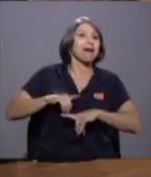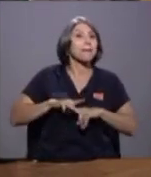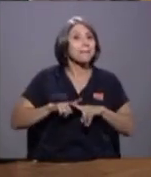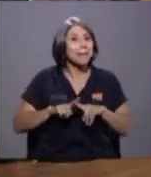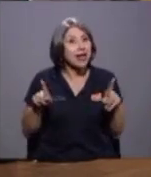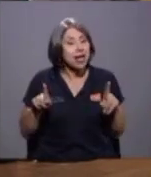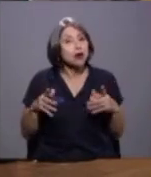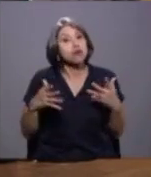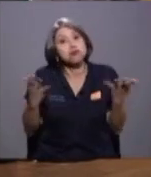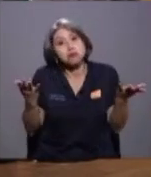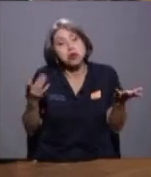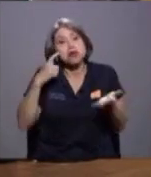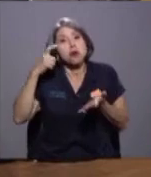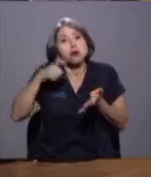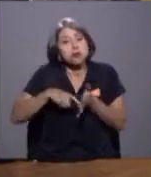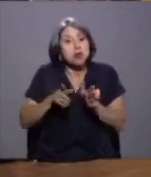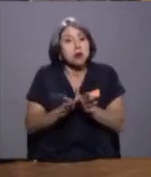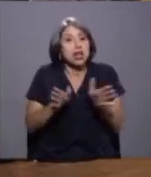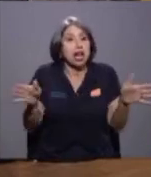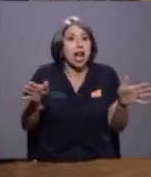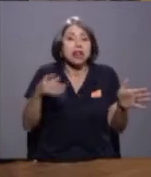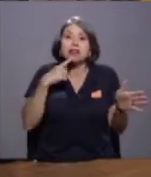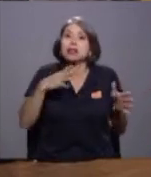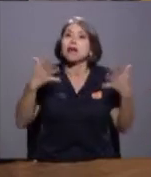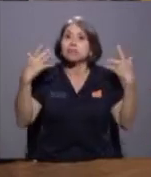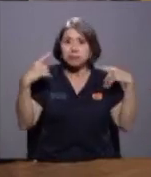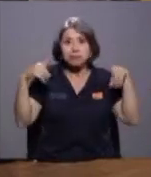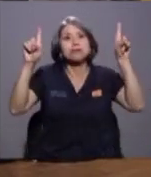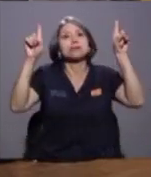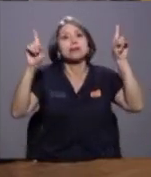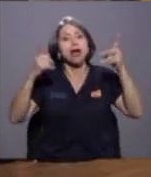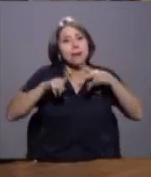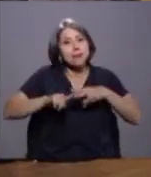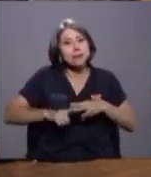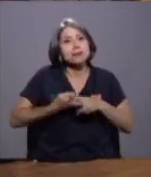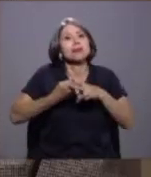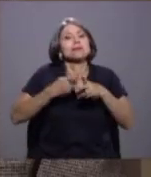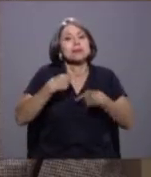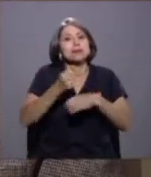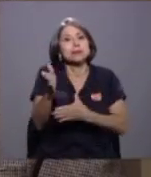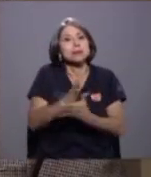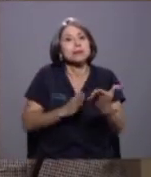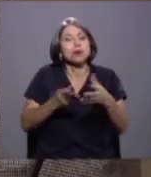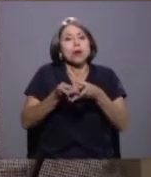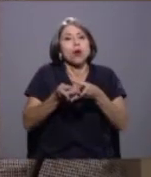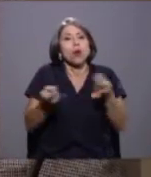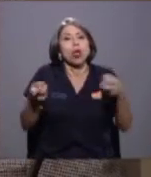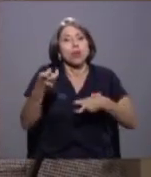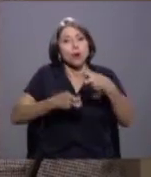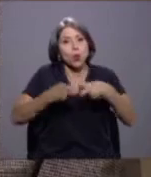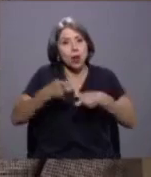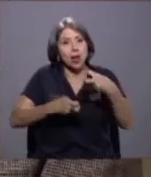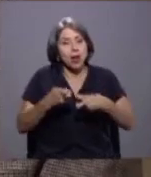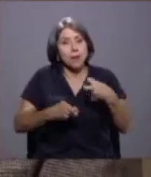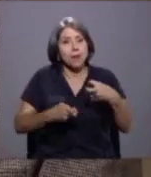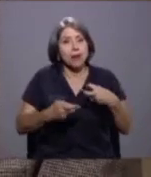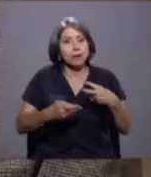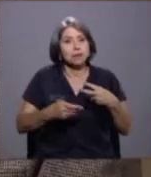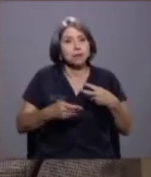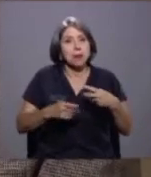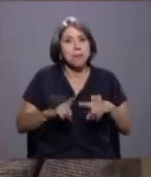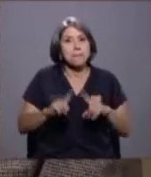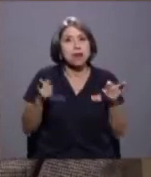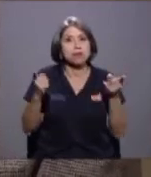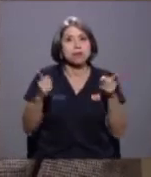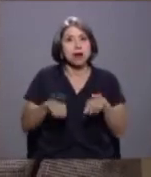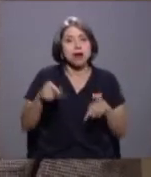un reconocimiento generalizado de que finalmente empezamos a hacer algo para resolver el problema. Y resulta que el